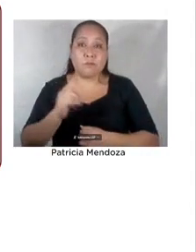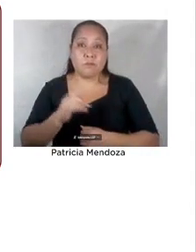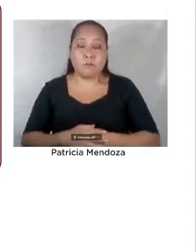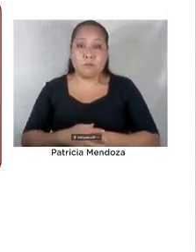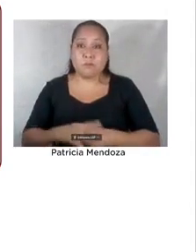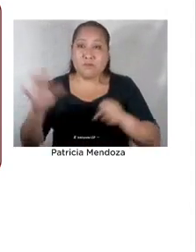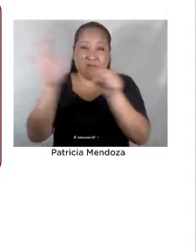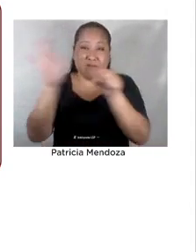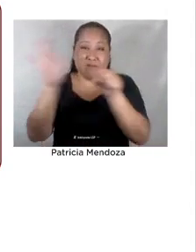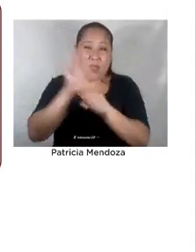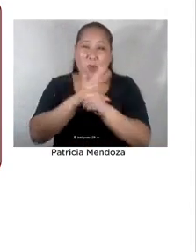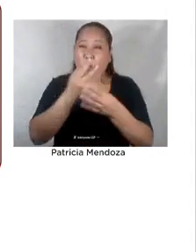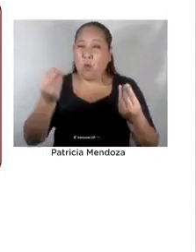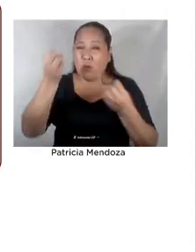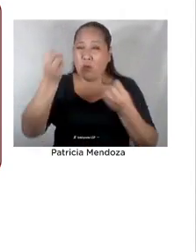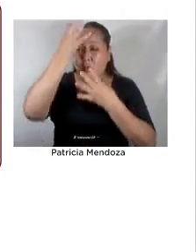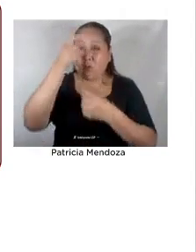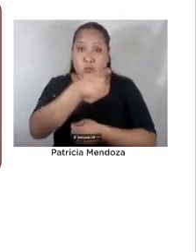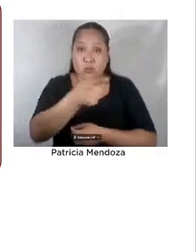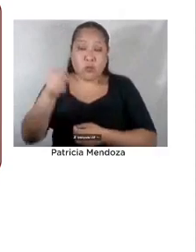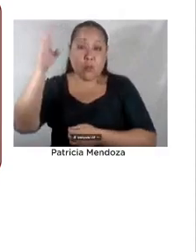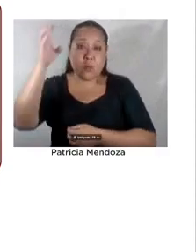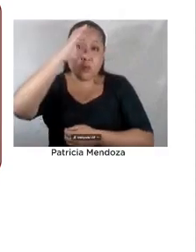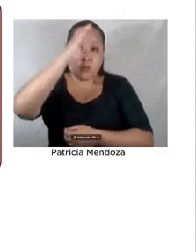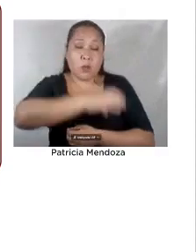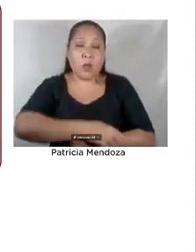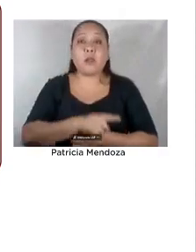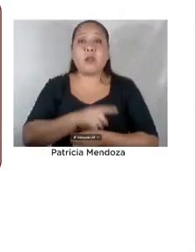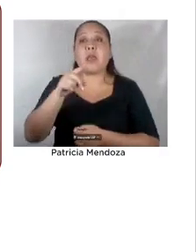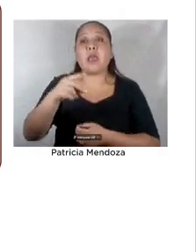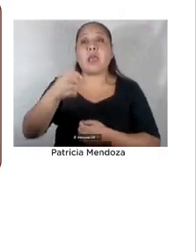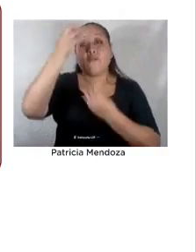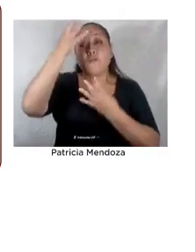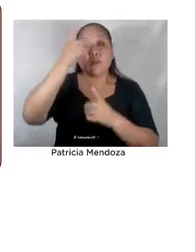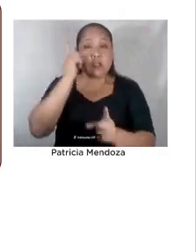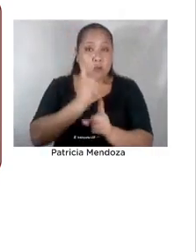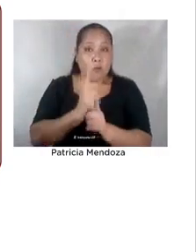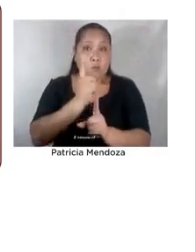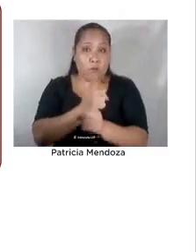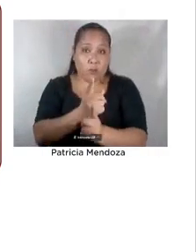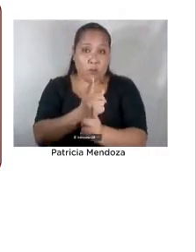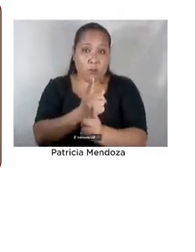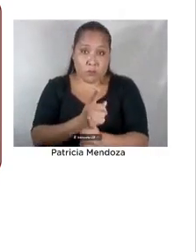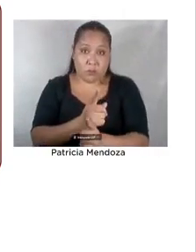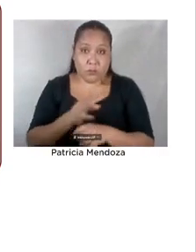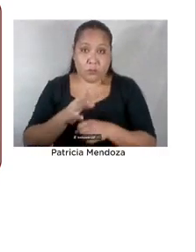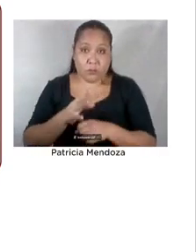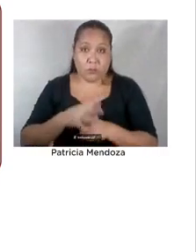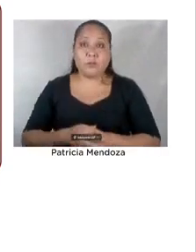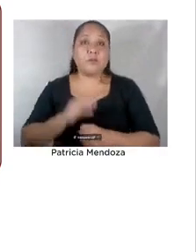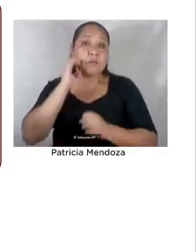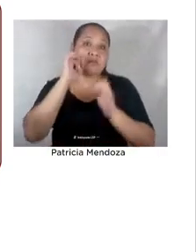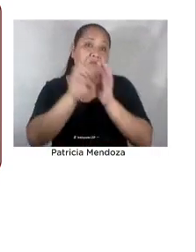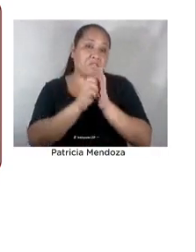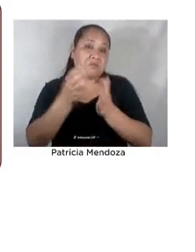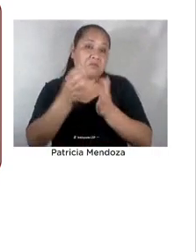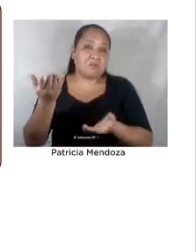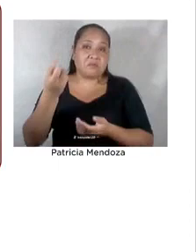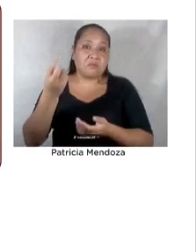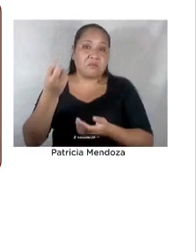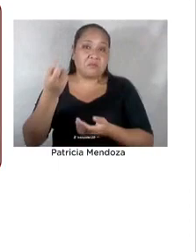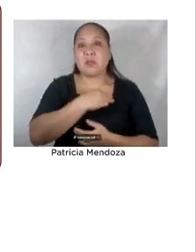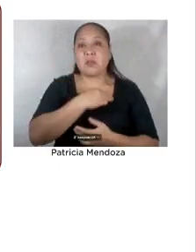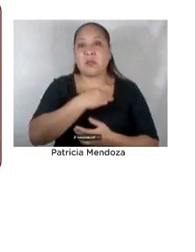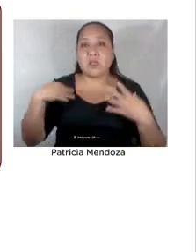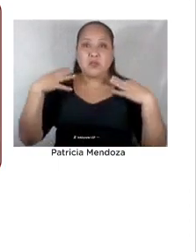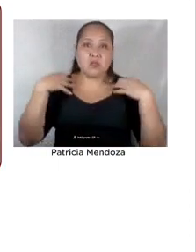información y que si vamos a buscarla, busquemos de fuentes oficiales y fuentes seguras. En este caso, como por ejemplo el MINSA, ¿no? Cuidar nuestra